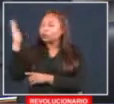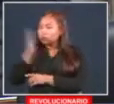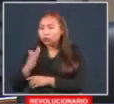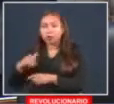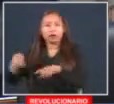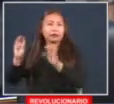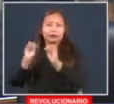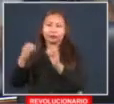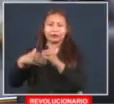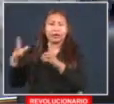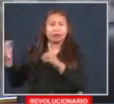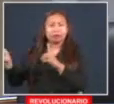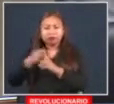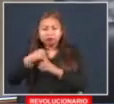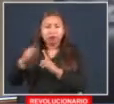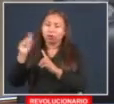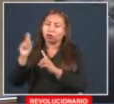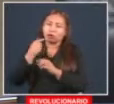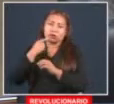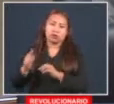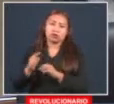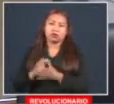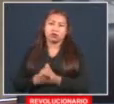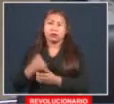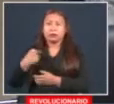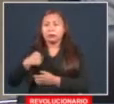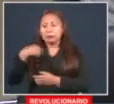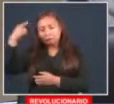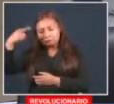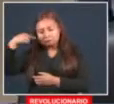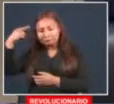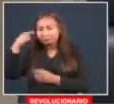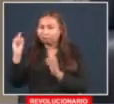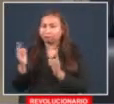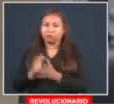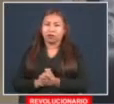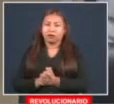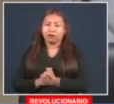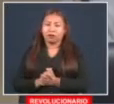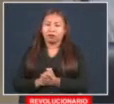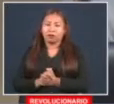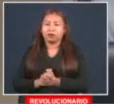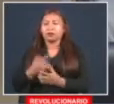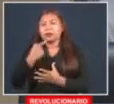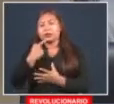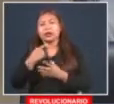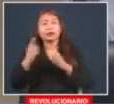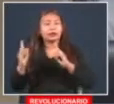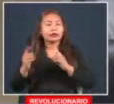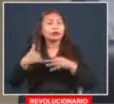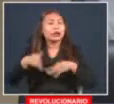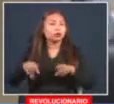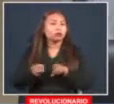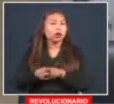que me volvería loco. Señor presidente, claro que hay divisiones en cada bancada. Claro